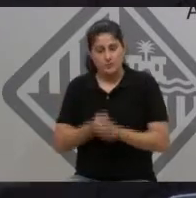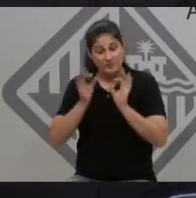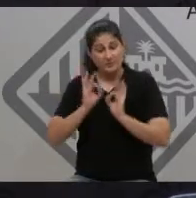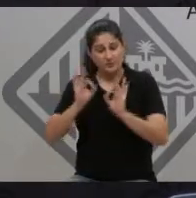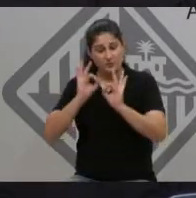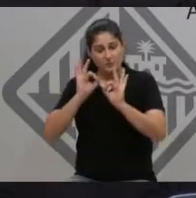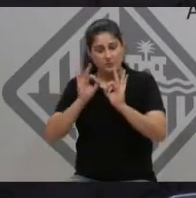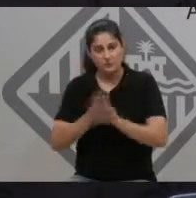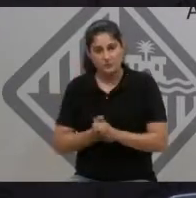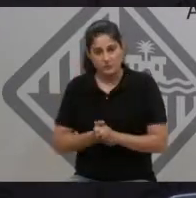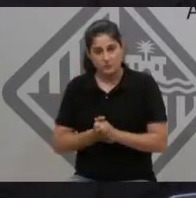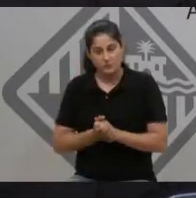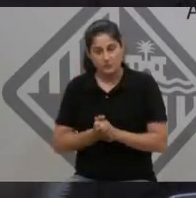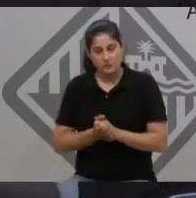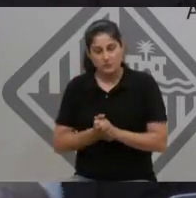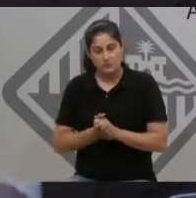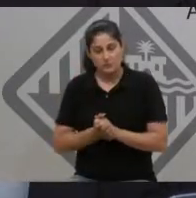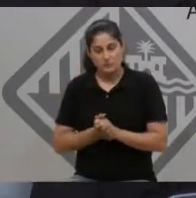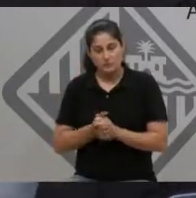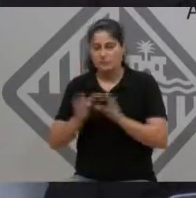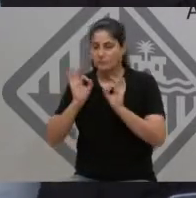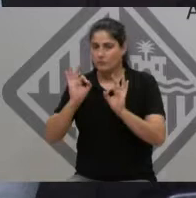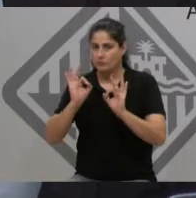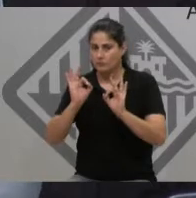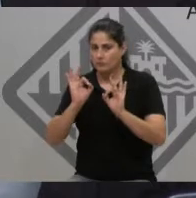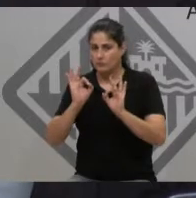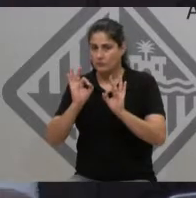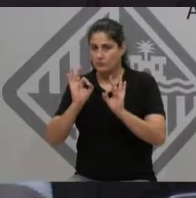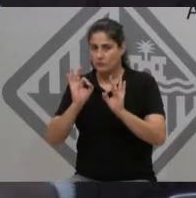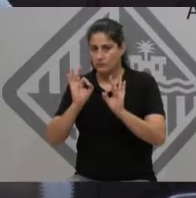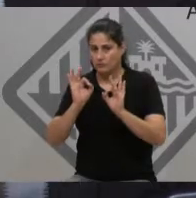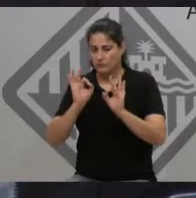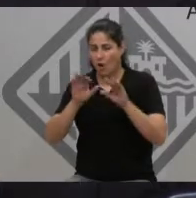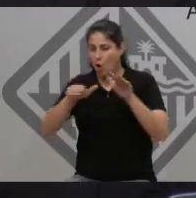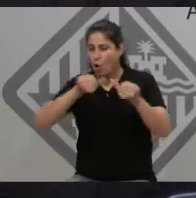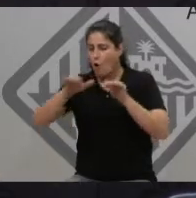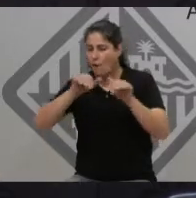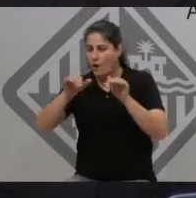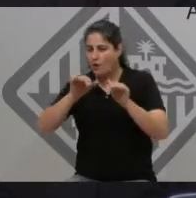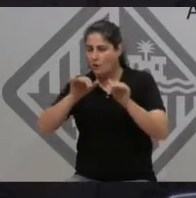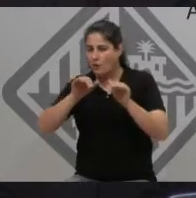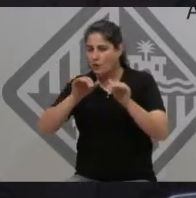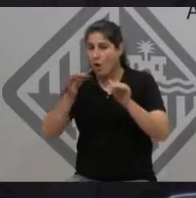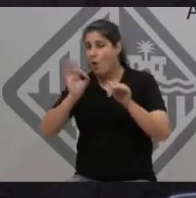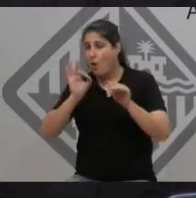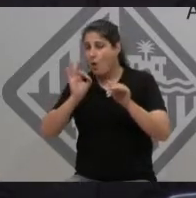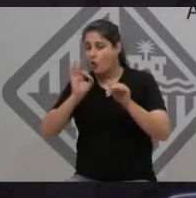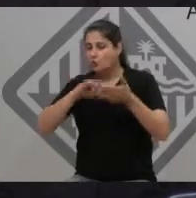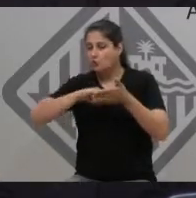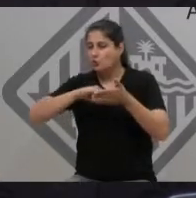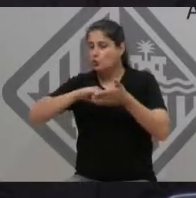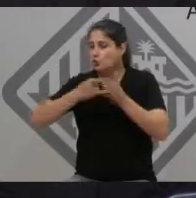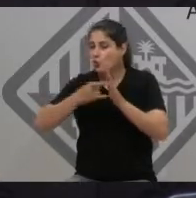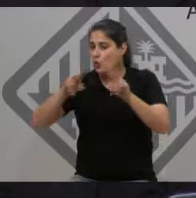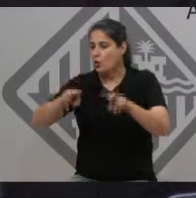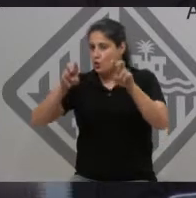especial hincapié o especial cuidado en aquellas convocatorias relativas o que impliquen soluciones